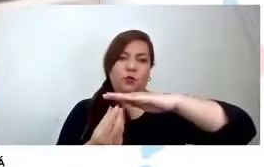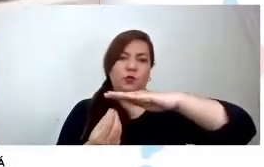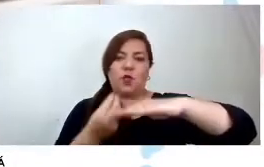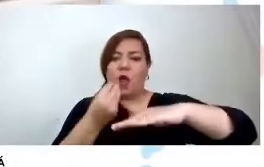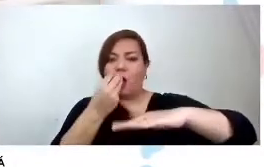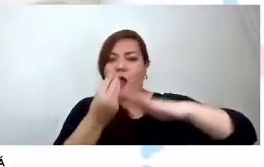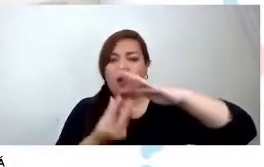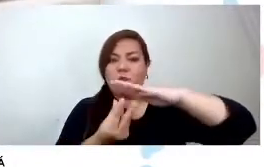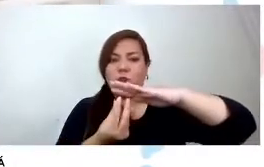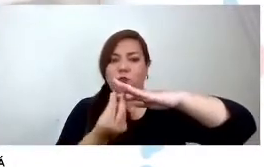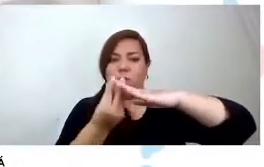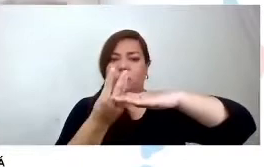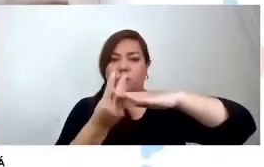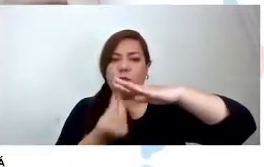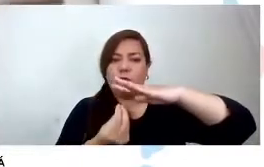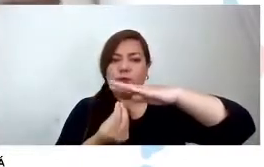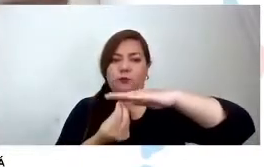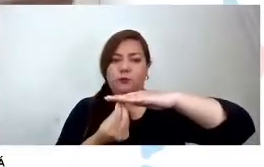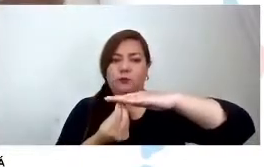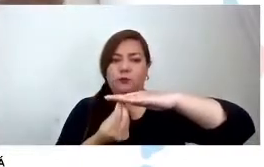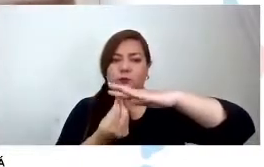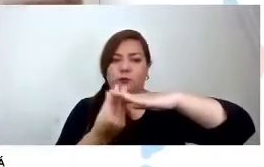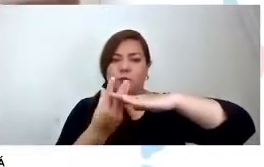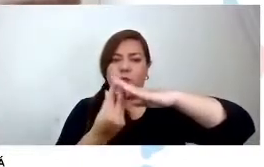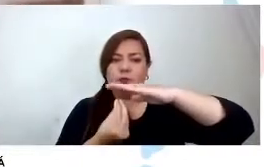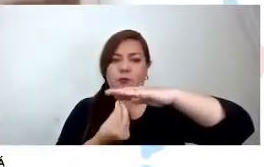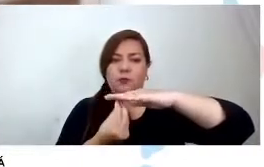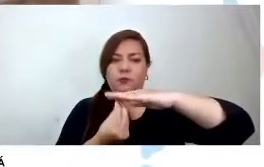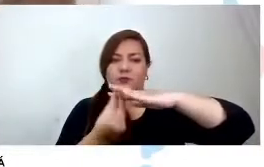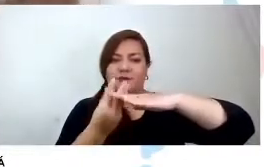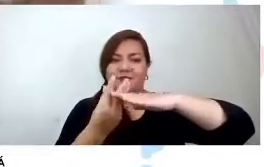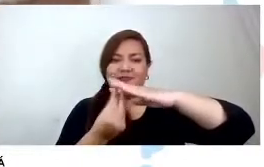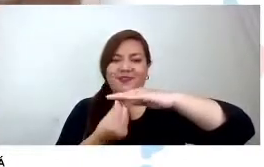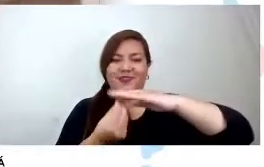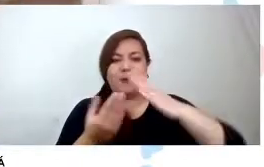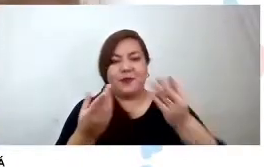alimentos. Donde filtra, estos son especies extintas.